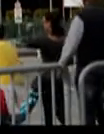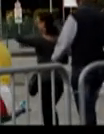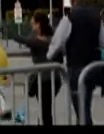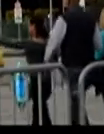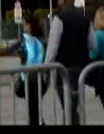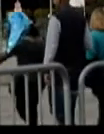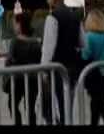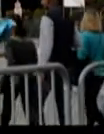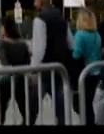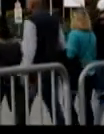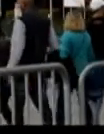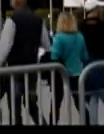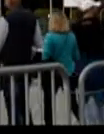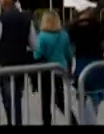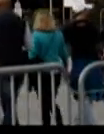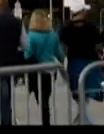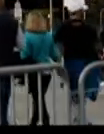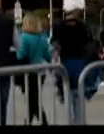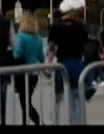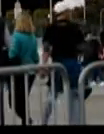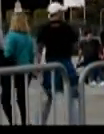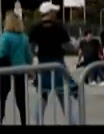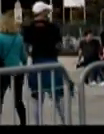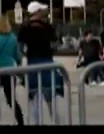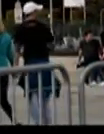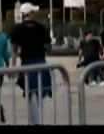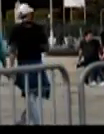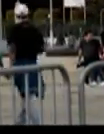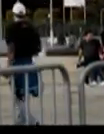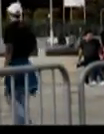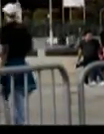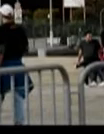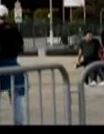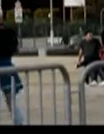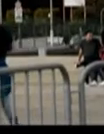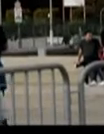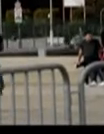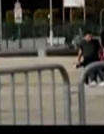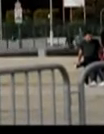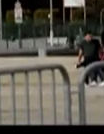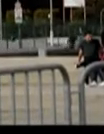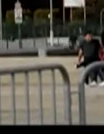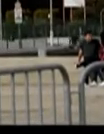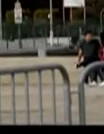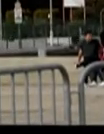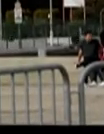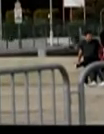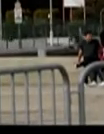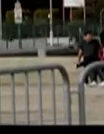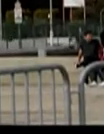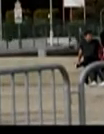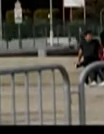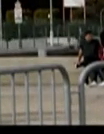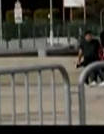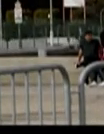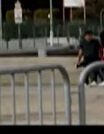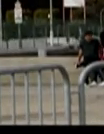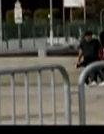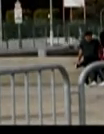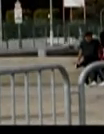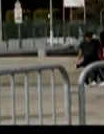fue construido para ser la sede del Parlamento Latinoamericano, que fue uno de los precursores del Mercosur